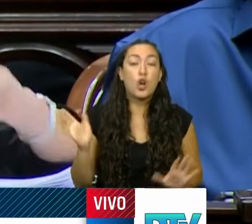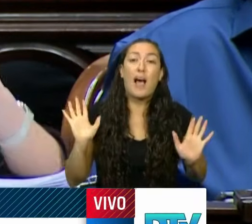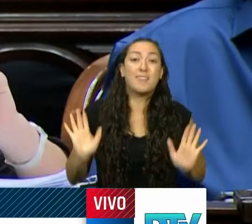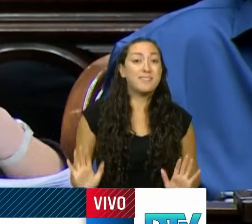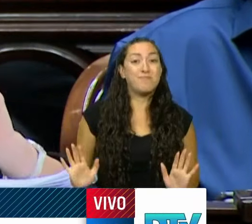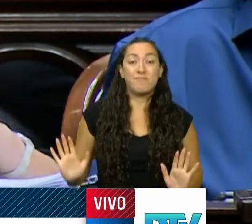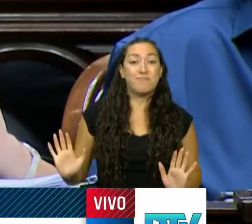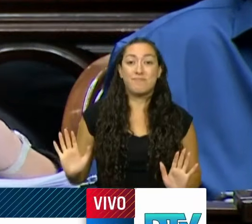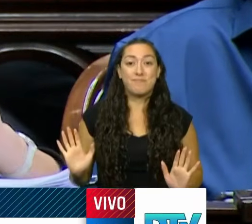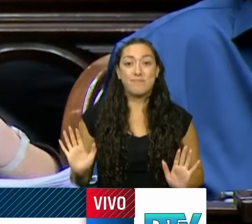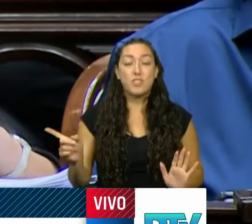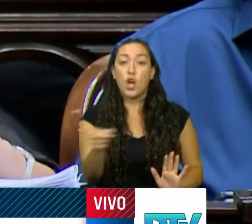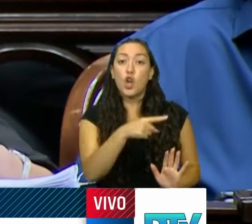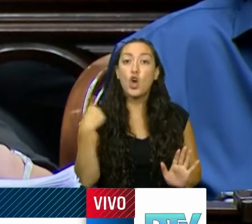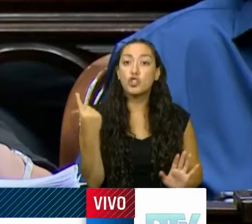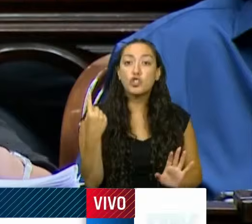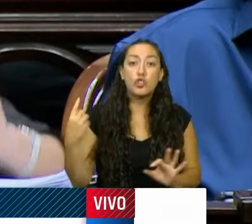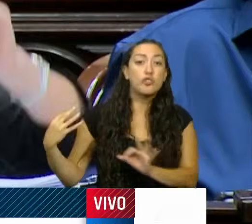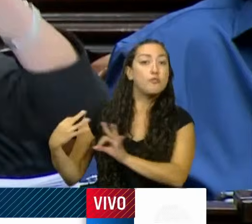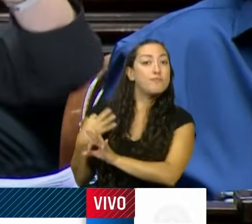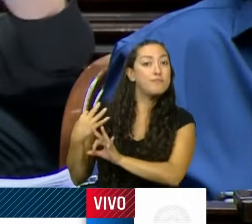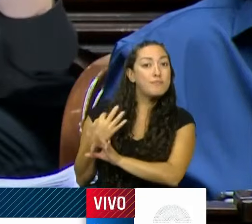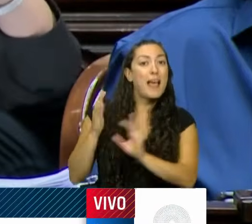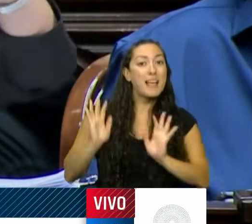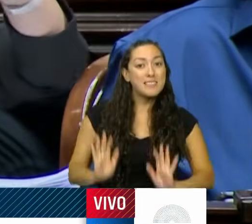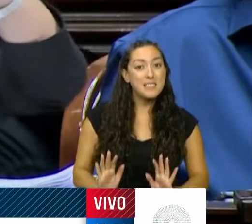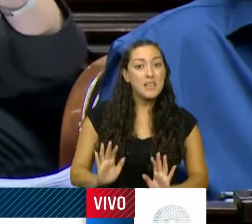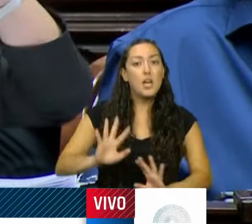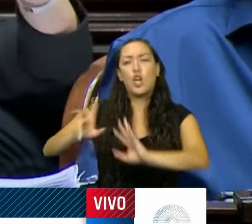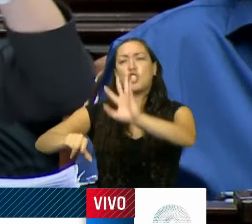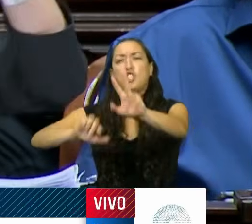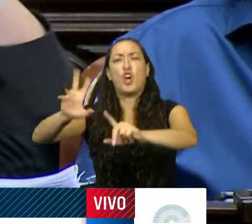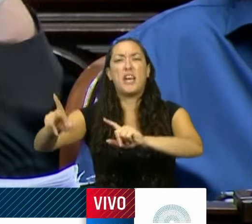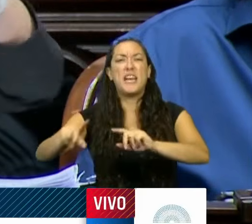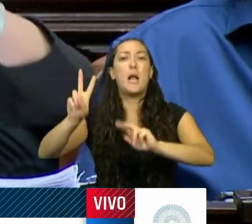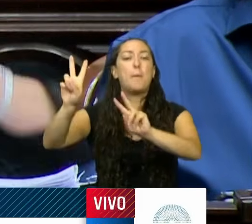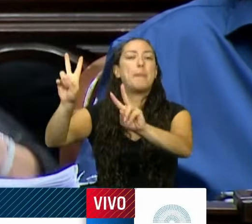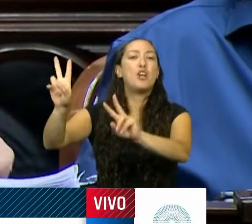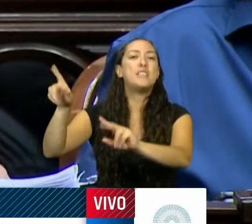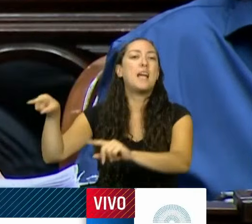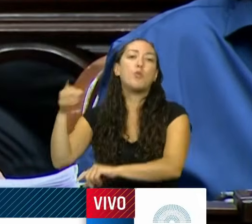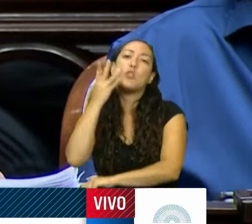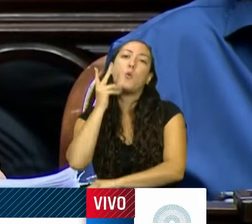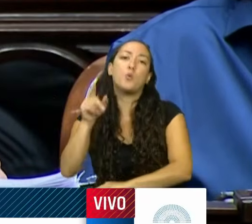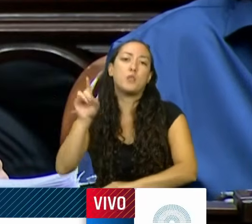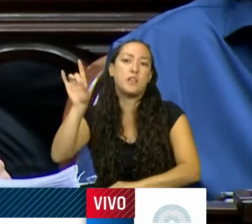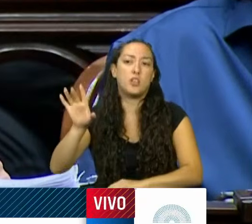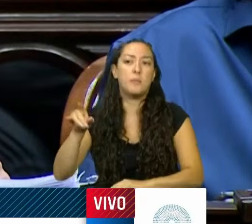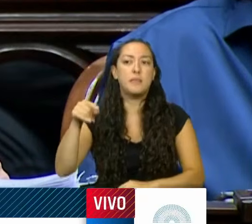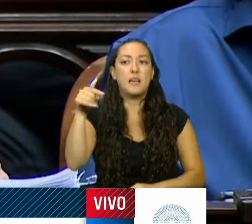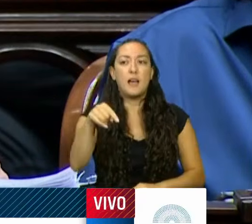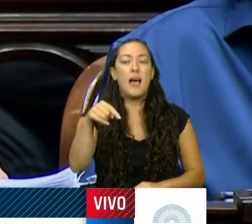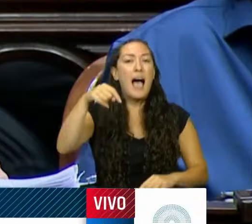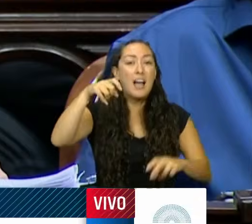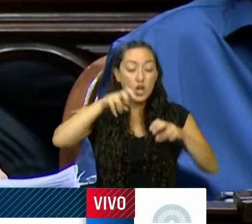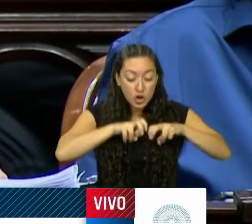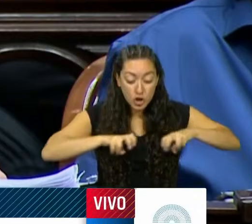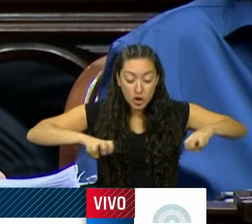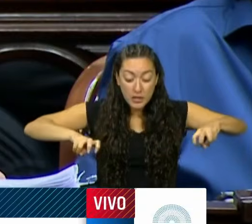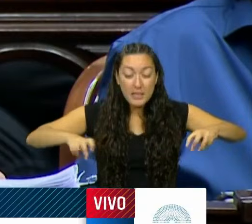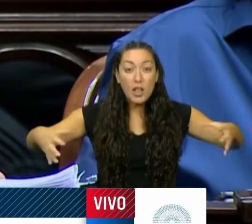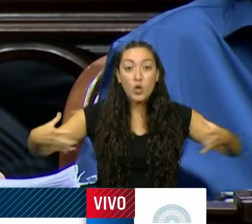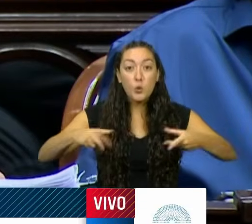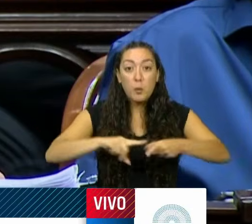Los peronistas tienen un mandato. Esos, los que chorean son los peronistas que a vos te gustan, no los que estamos en este